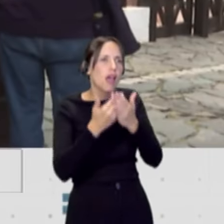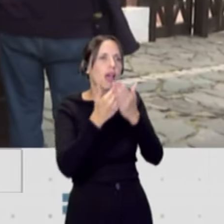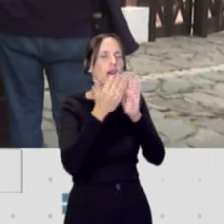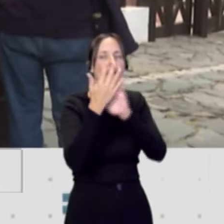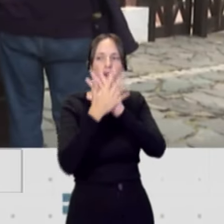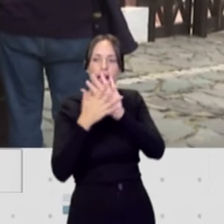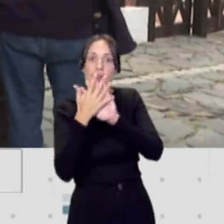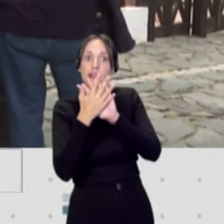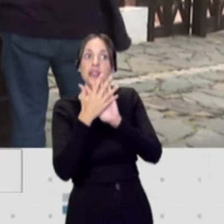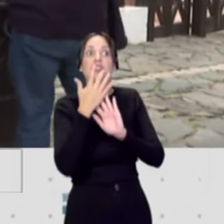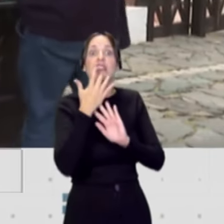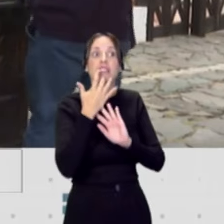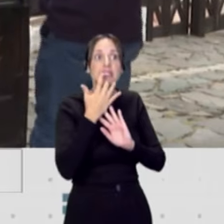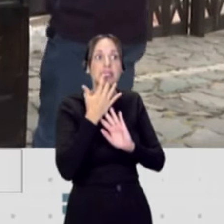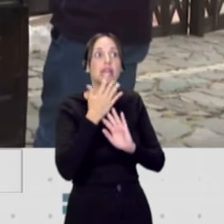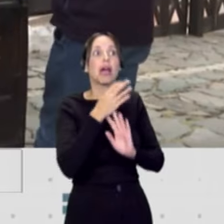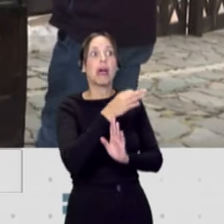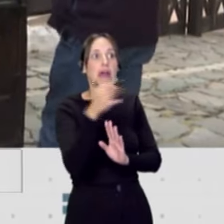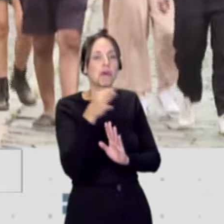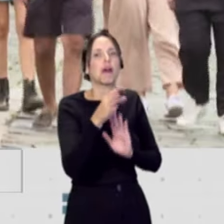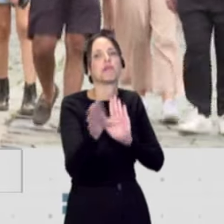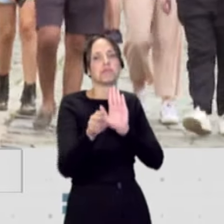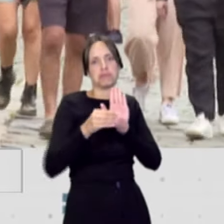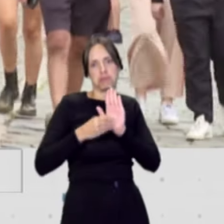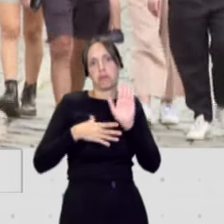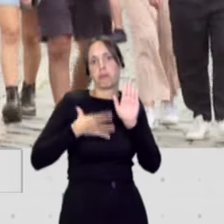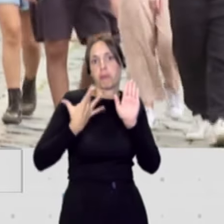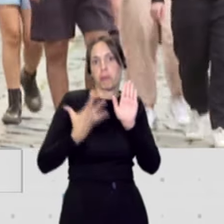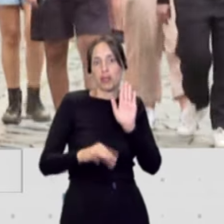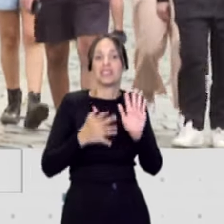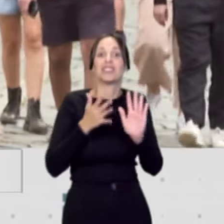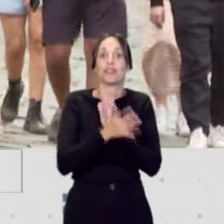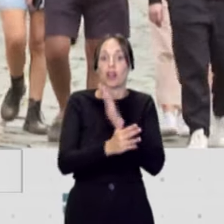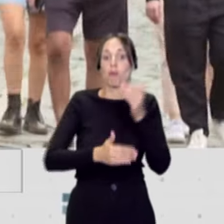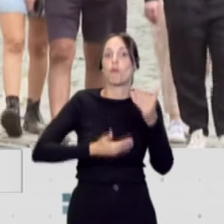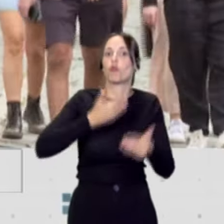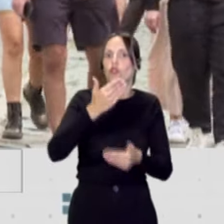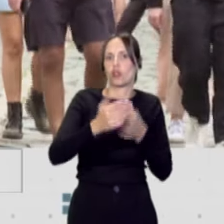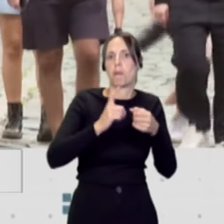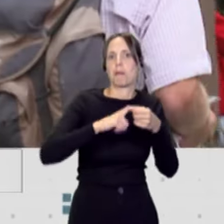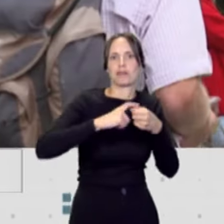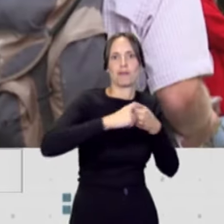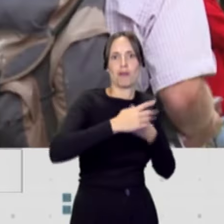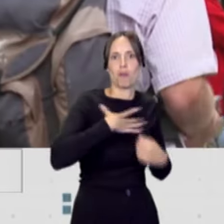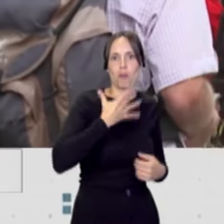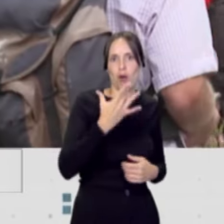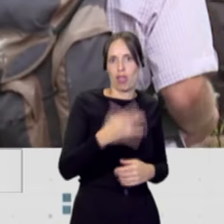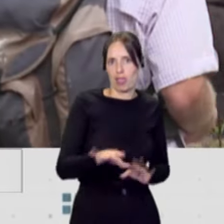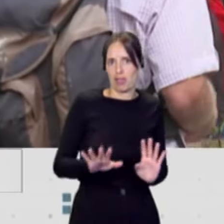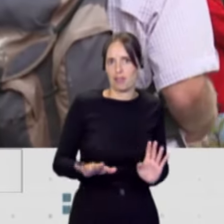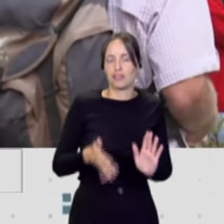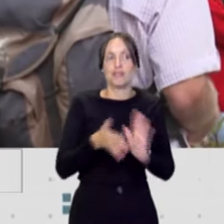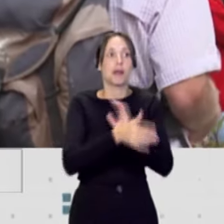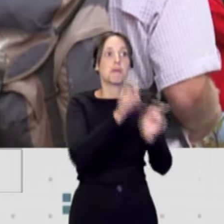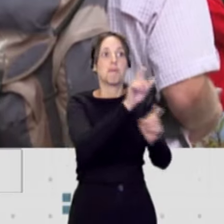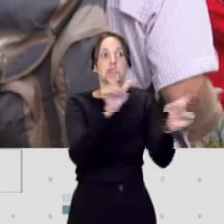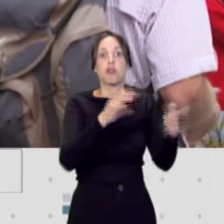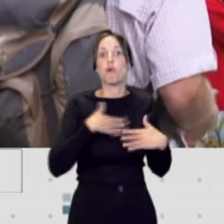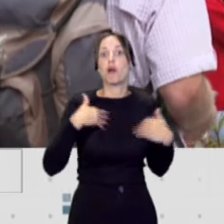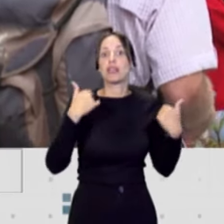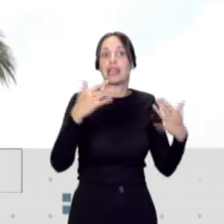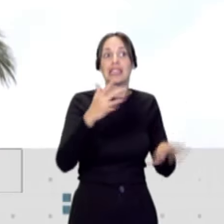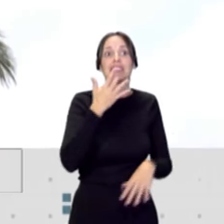Eso es lo que creo, que es un proceso participado, es un proceso en el que se incluye la opinión de todas las personas que quieran